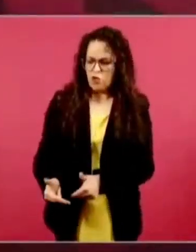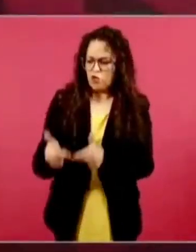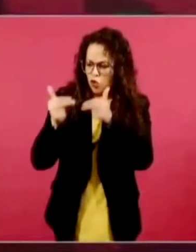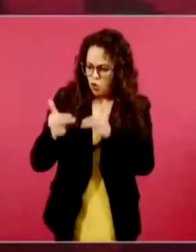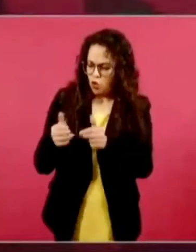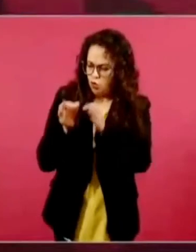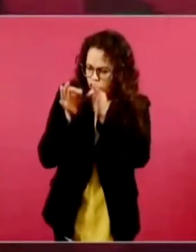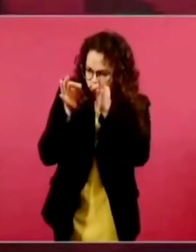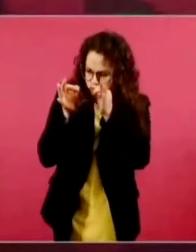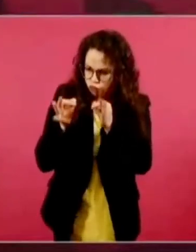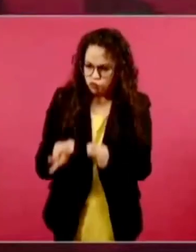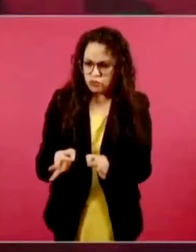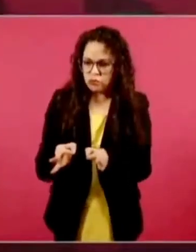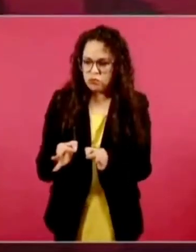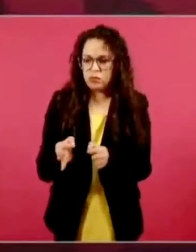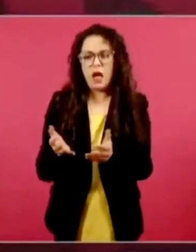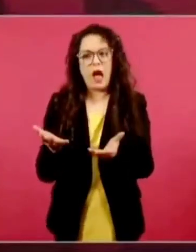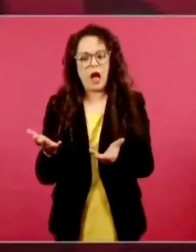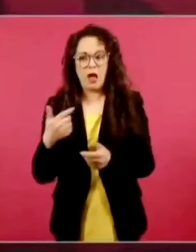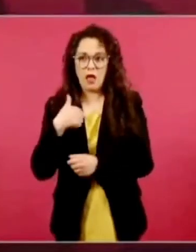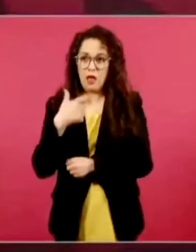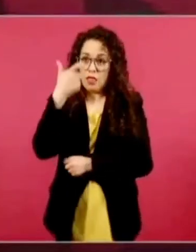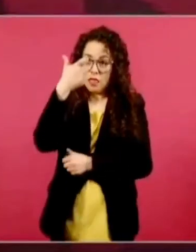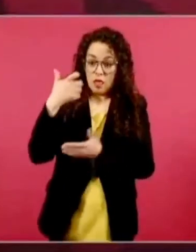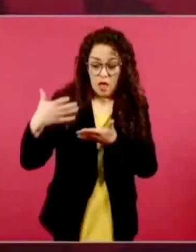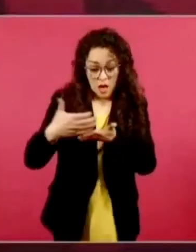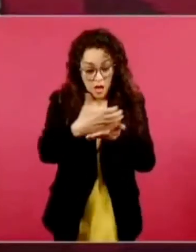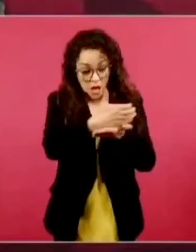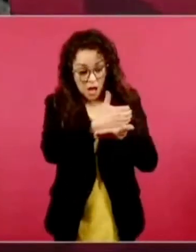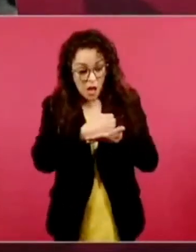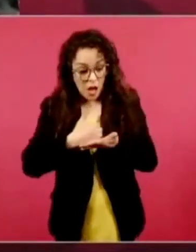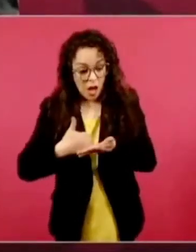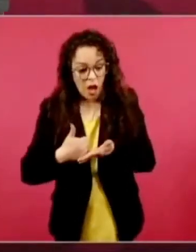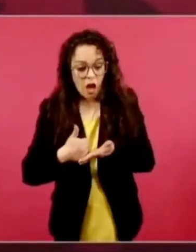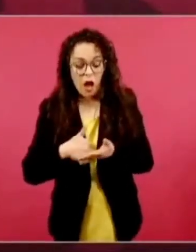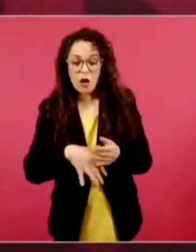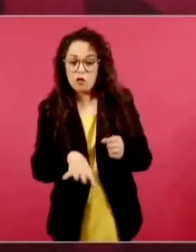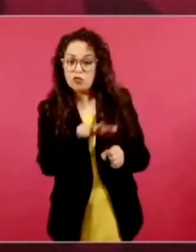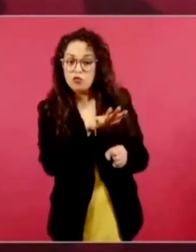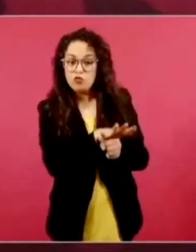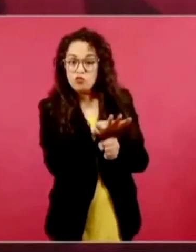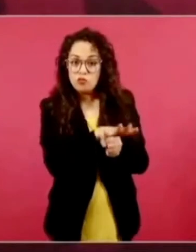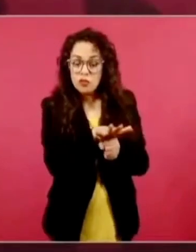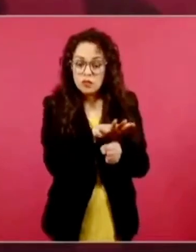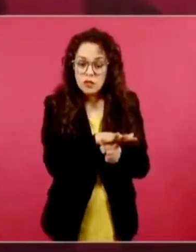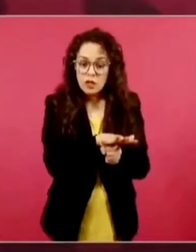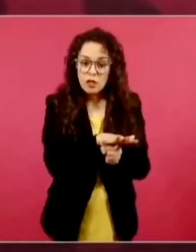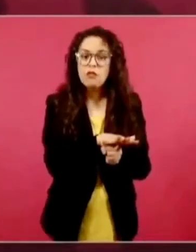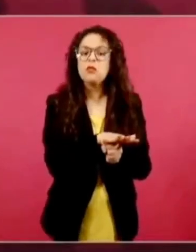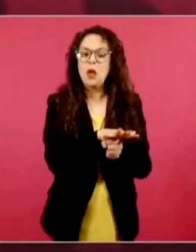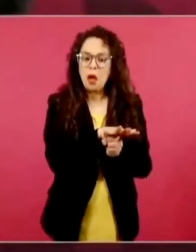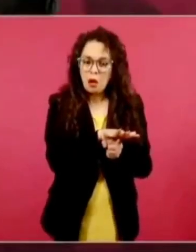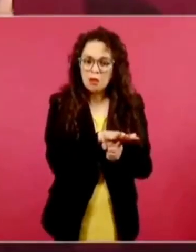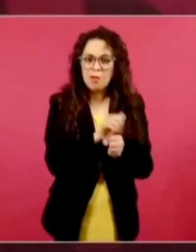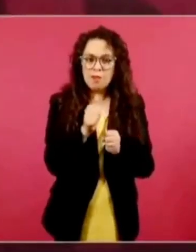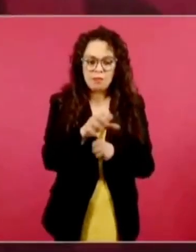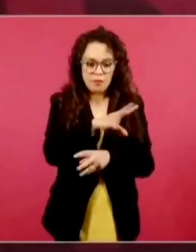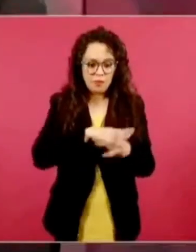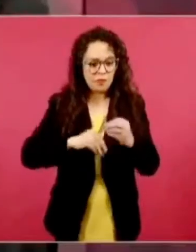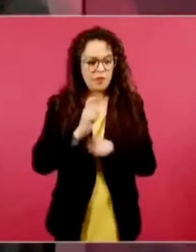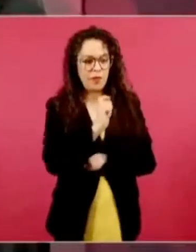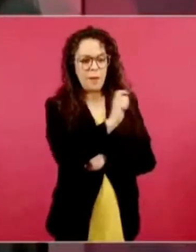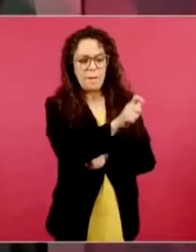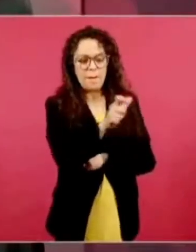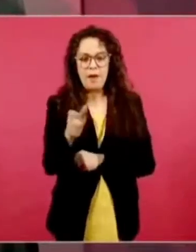pues aceptar una ganancia razonable, una utilidad razonable, y estos no,